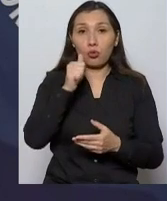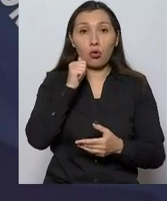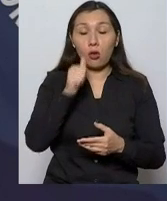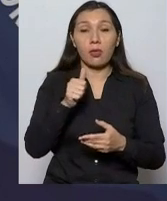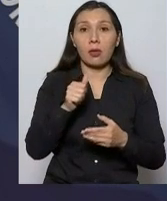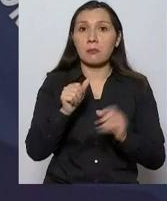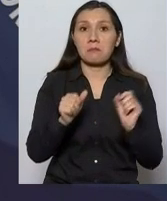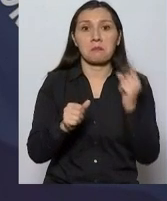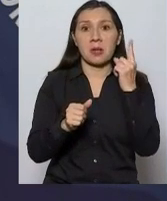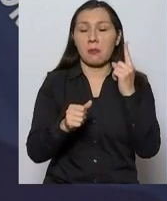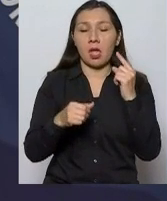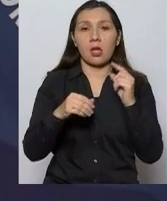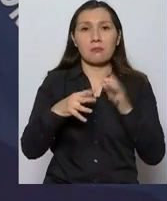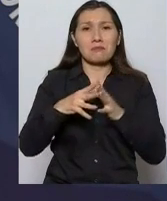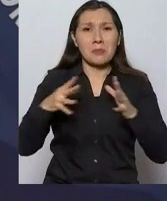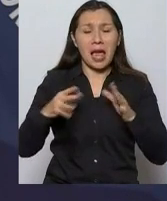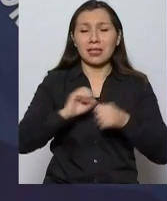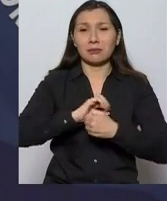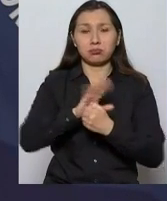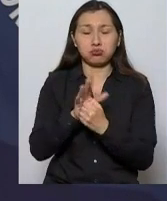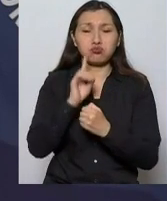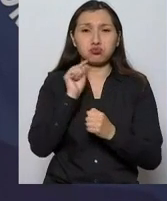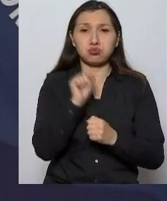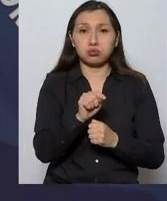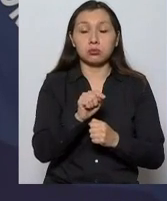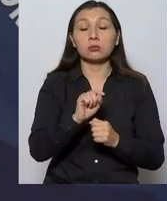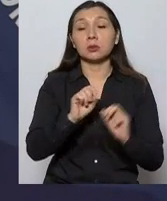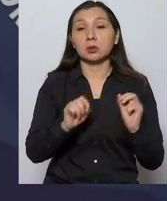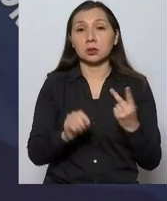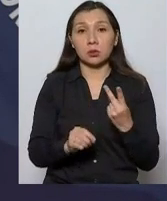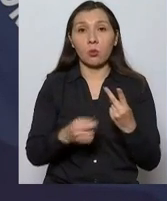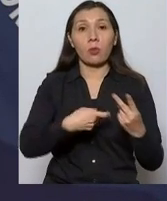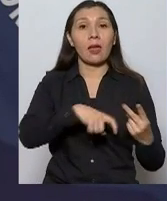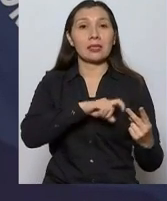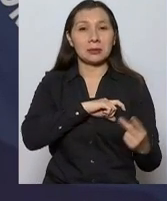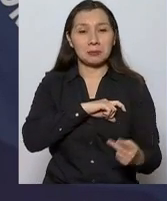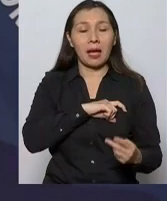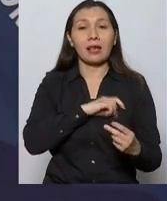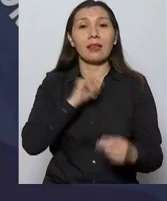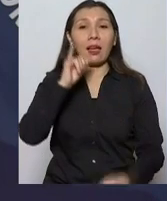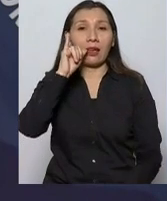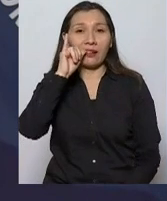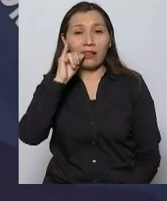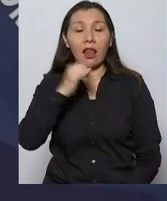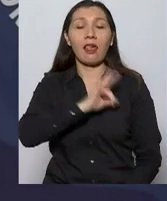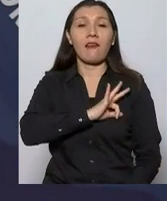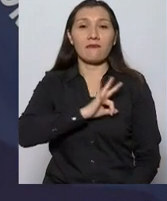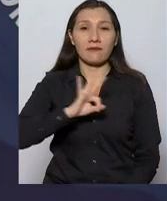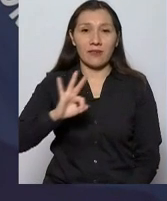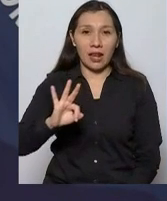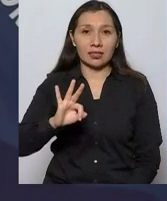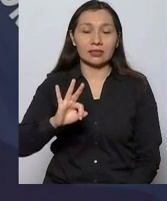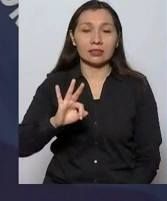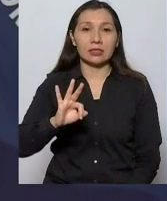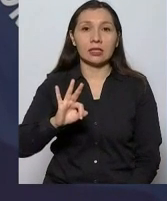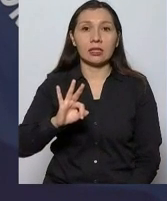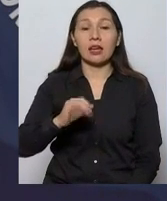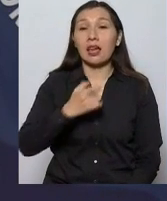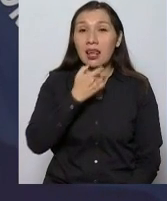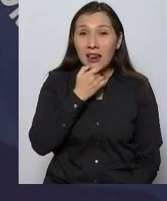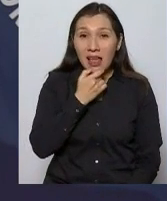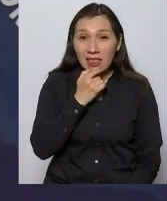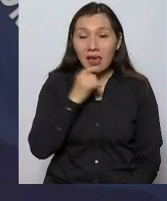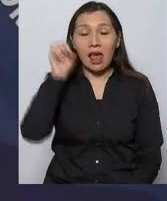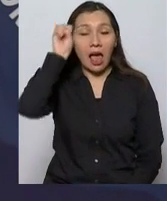días, es el país que registra más casos hasta la fecha. En segundo lugar está España, Italia, Francia, el Reino